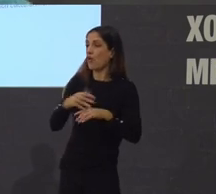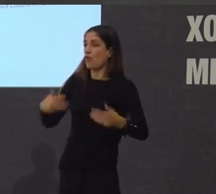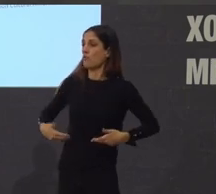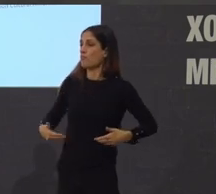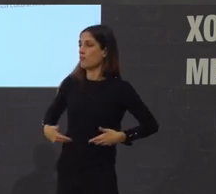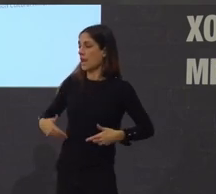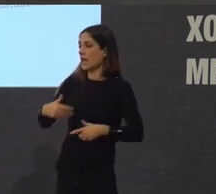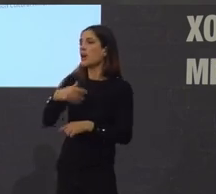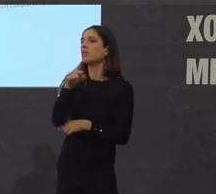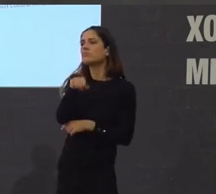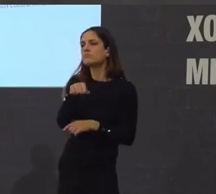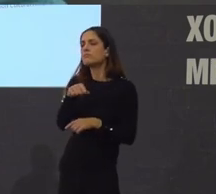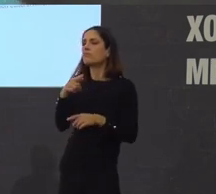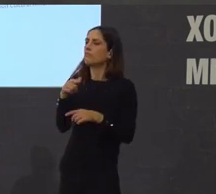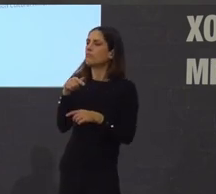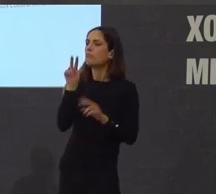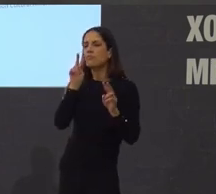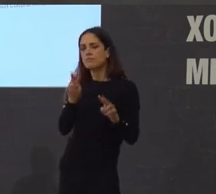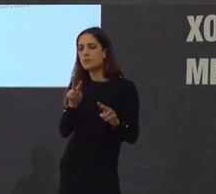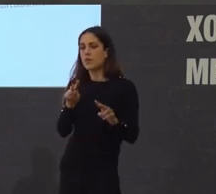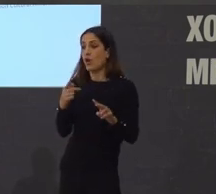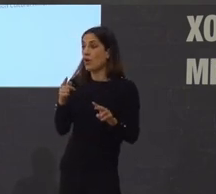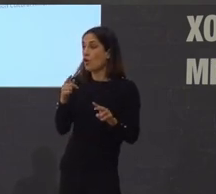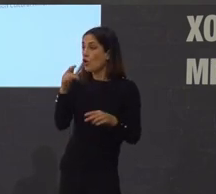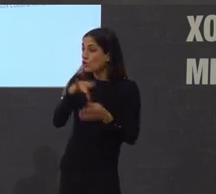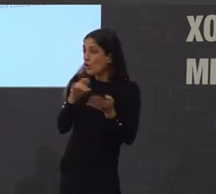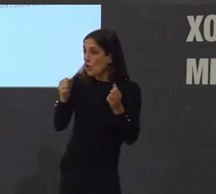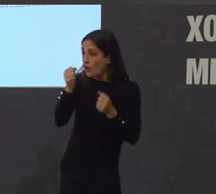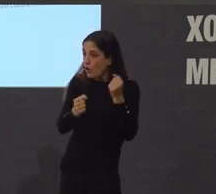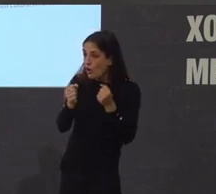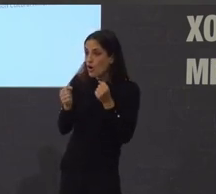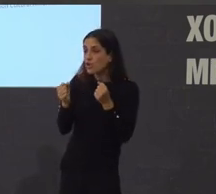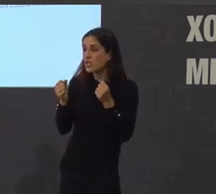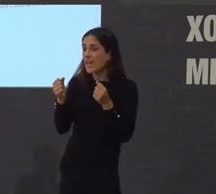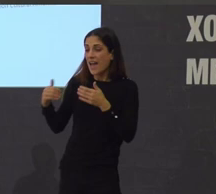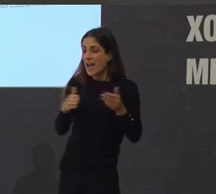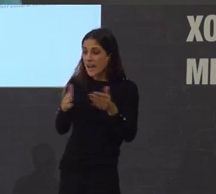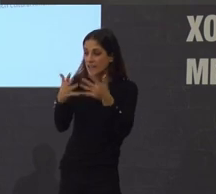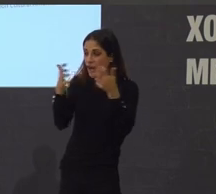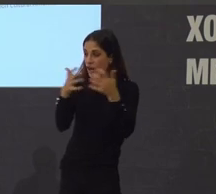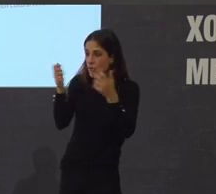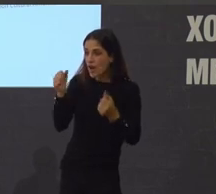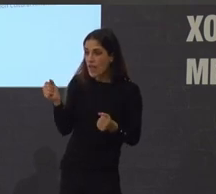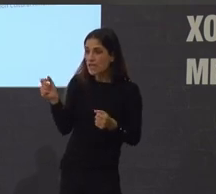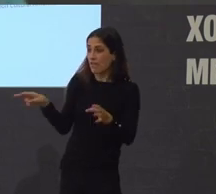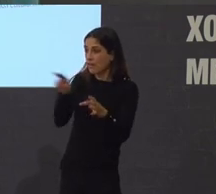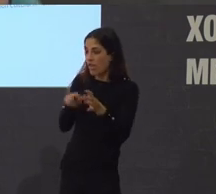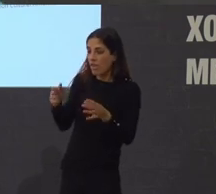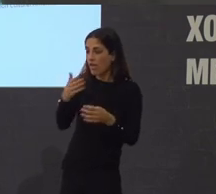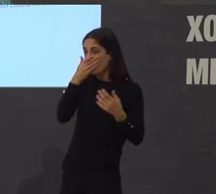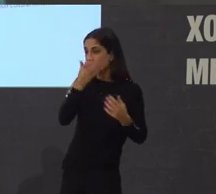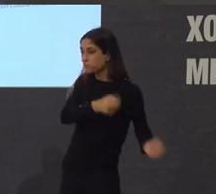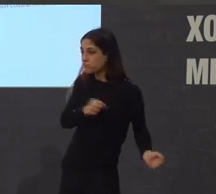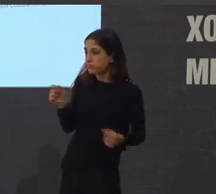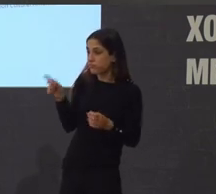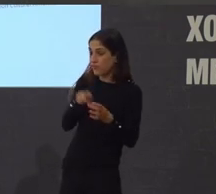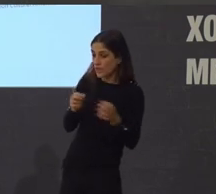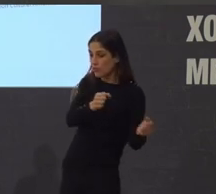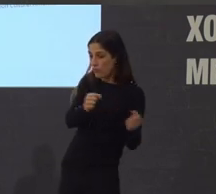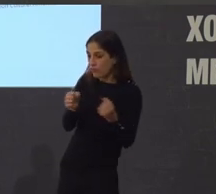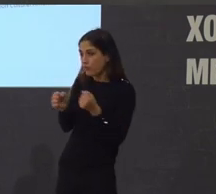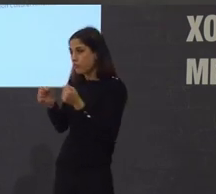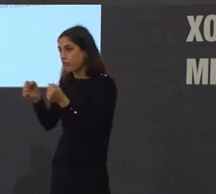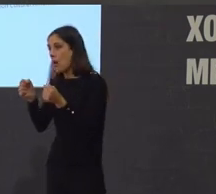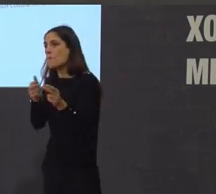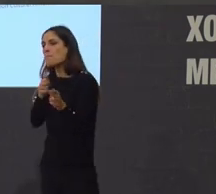noite para ablandarlo no llevando en un coche por la carretera de moraña llega en un sitio descampado quiten las pistolas ellos dicen que paga una